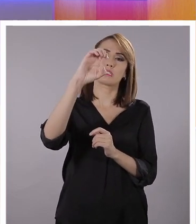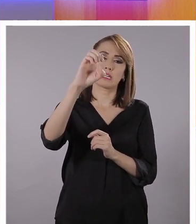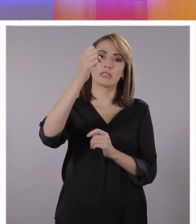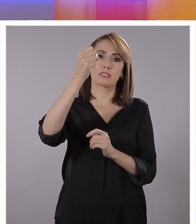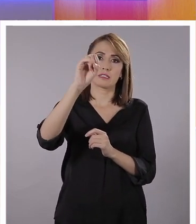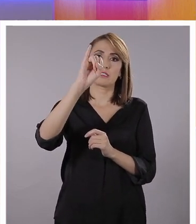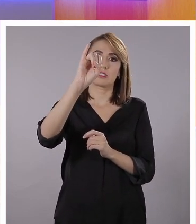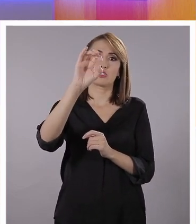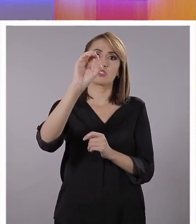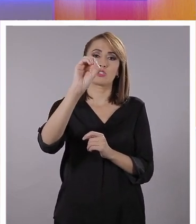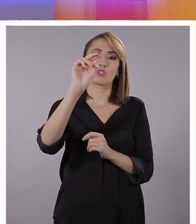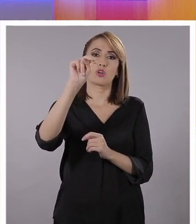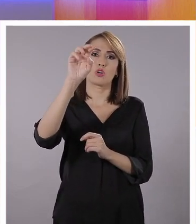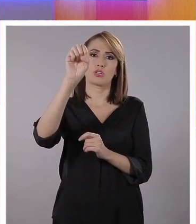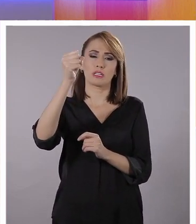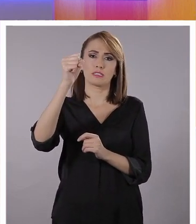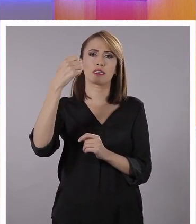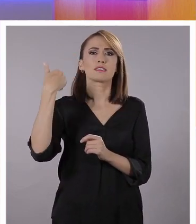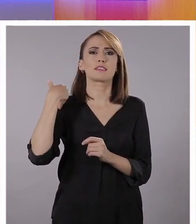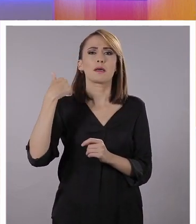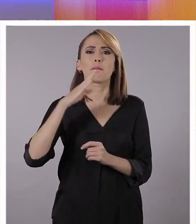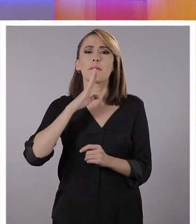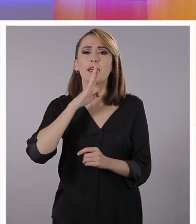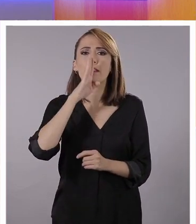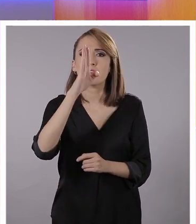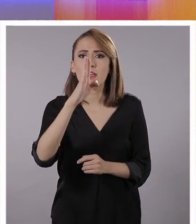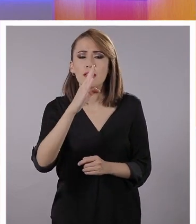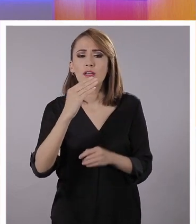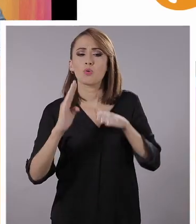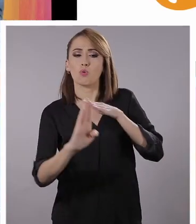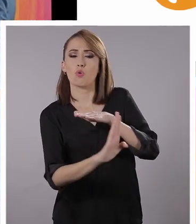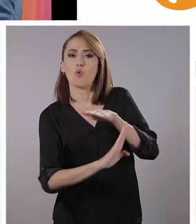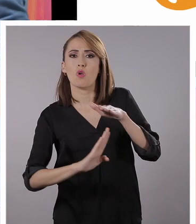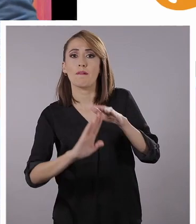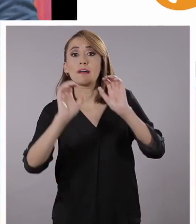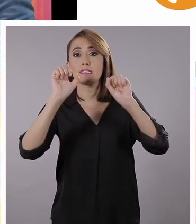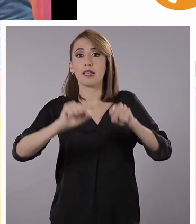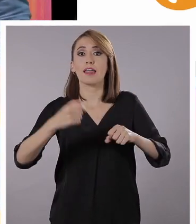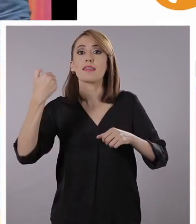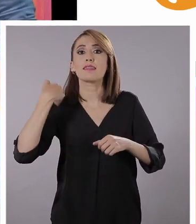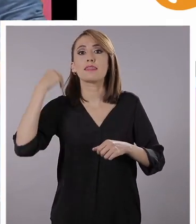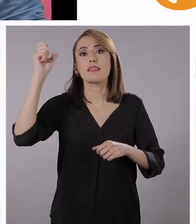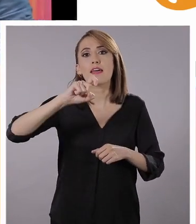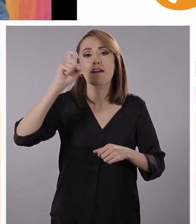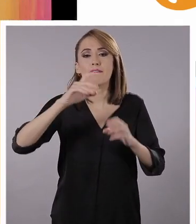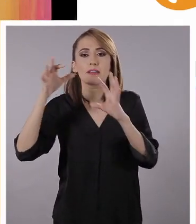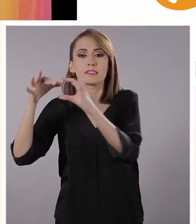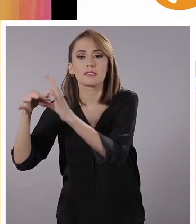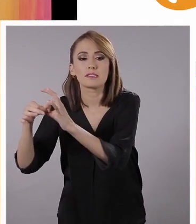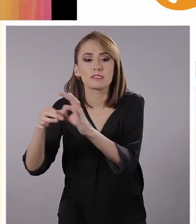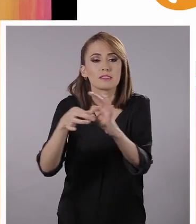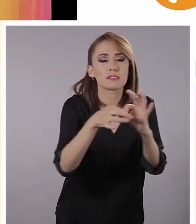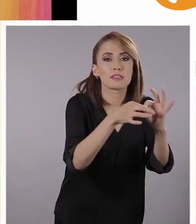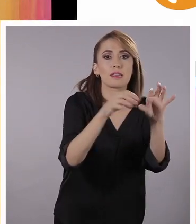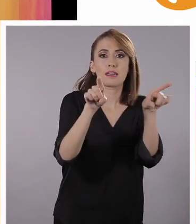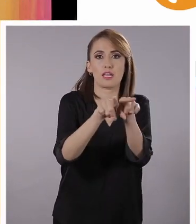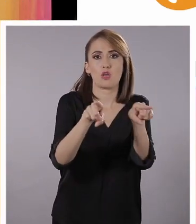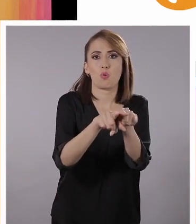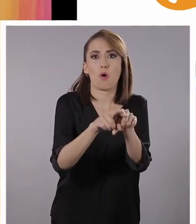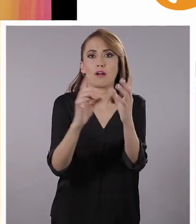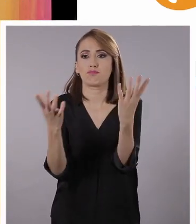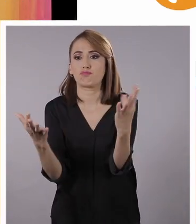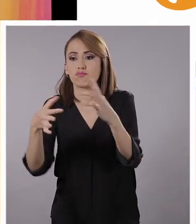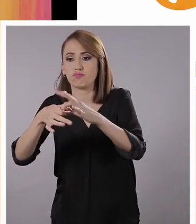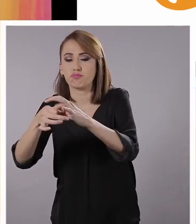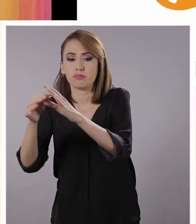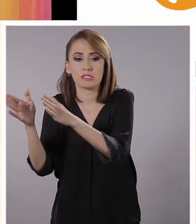siempre siguen un patrón lógico. Analicemos. Aquí tenemos algunas sucesiones con patrones de suma, resta,